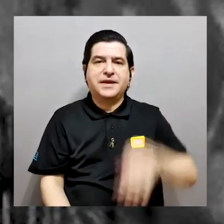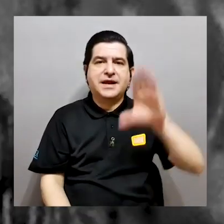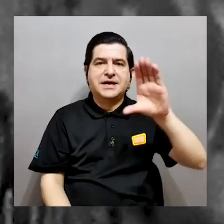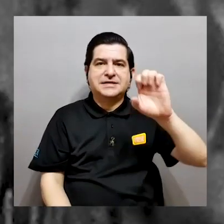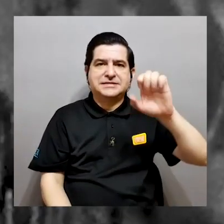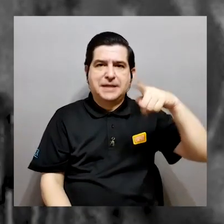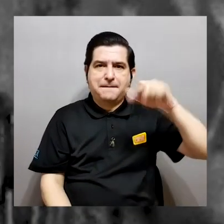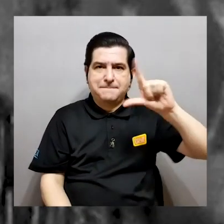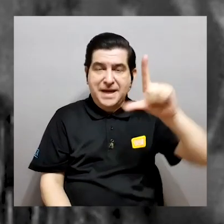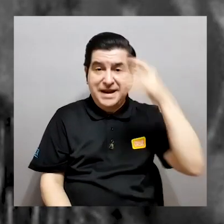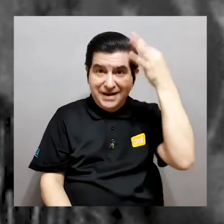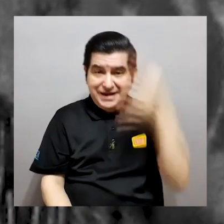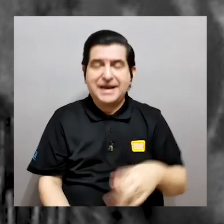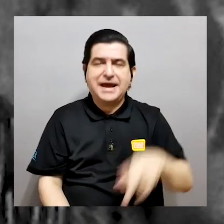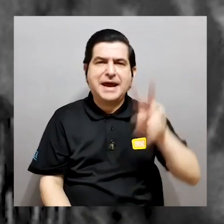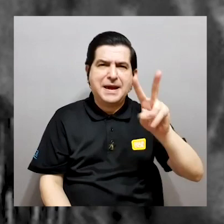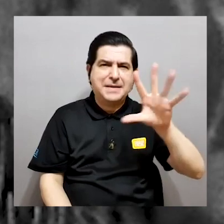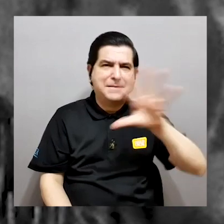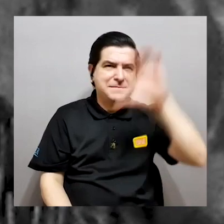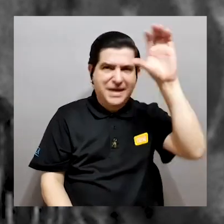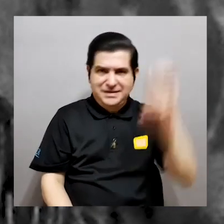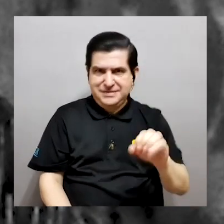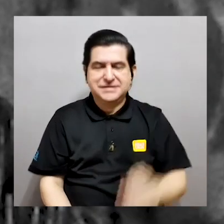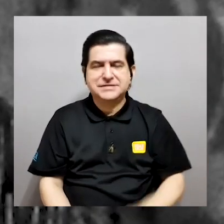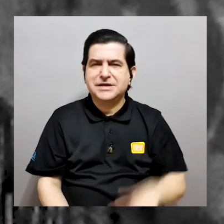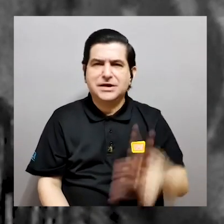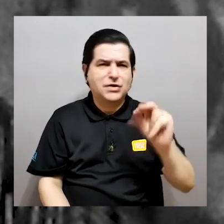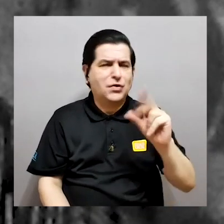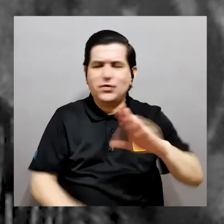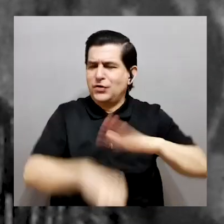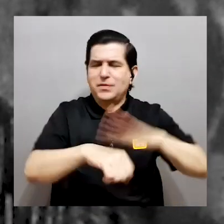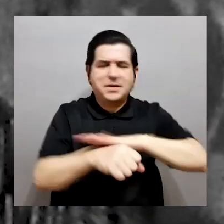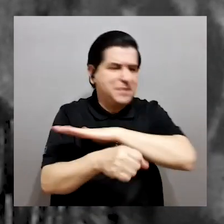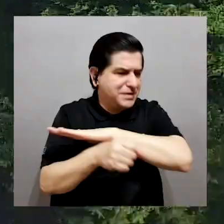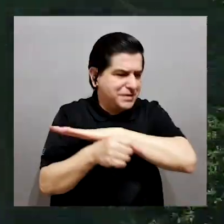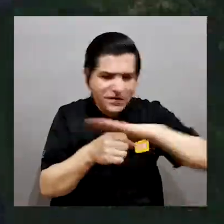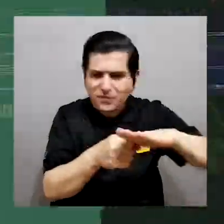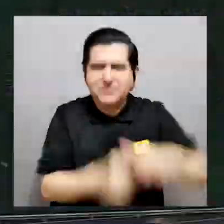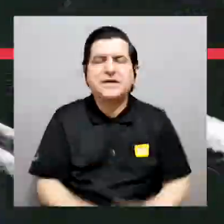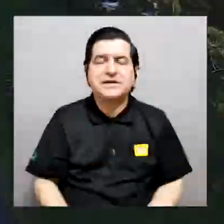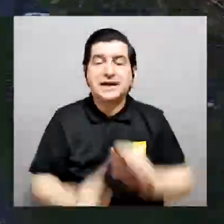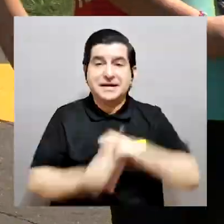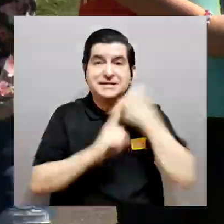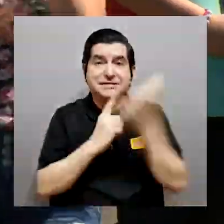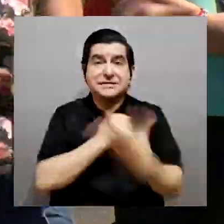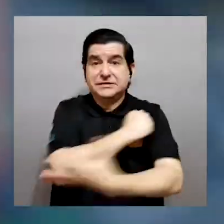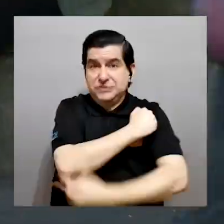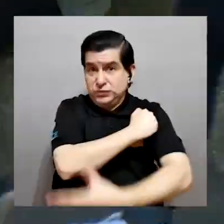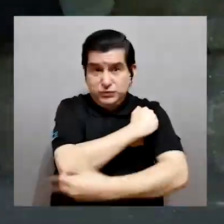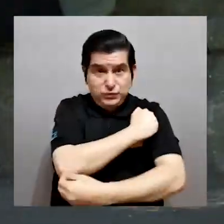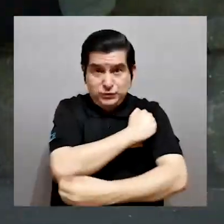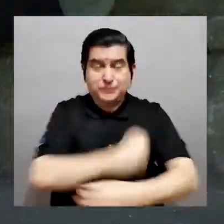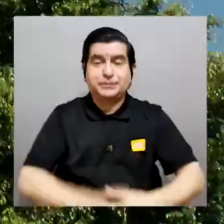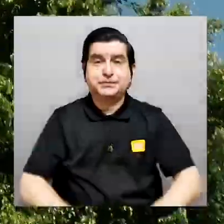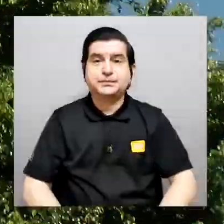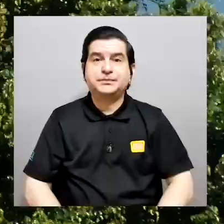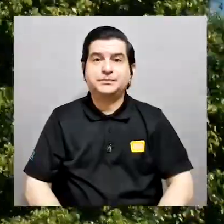CEPAL considera que ese 20-25% ni siquiera llega para cubrir la línea de pobreza.